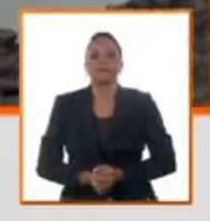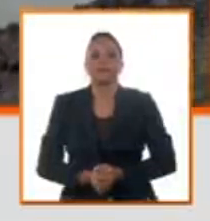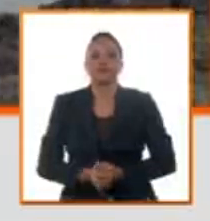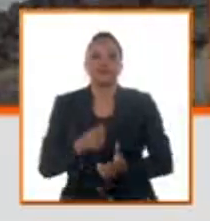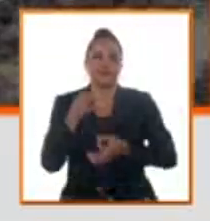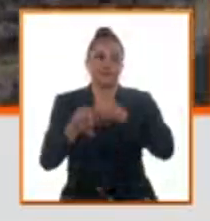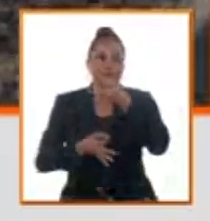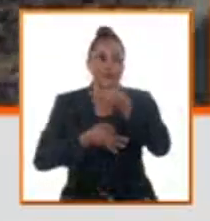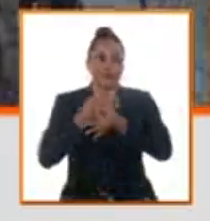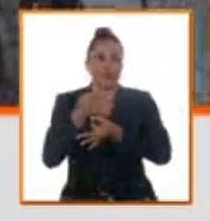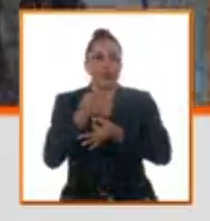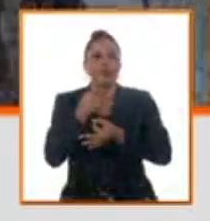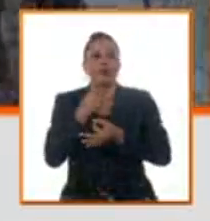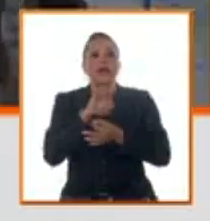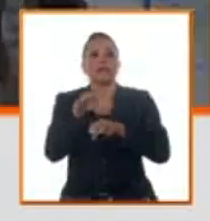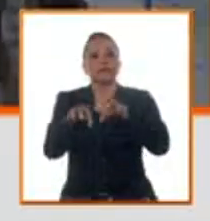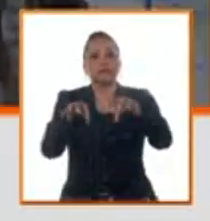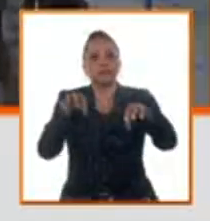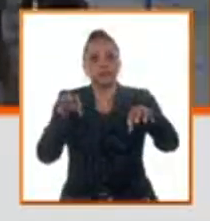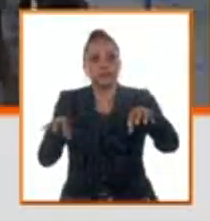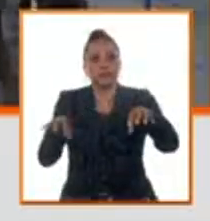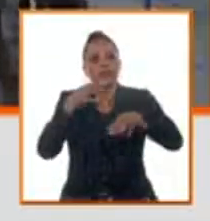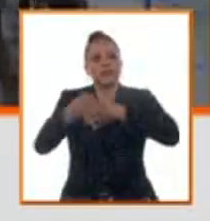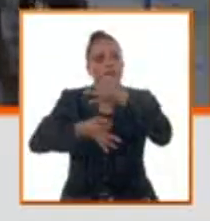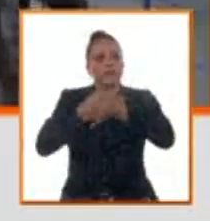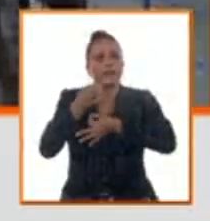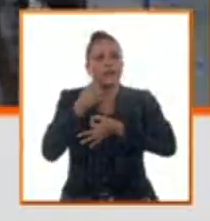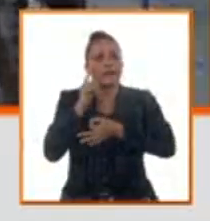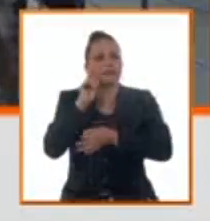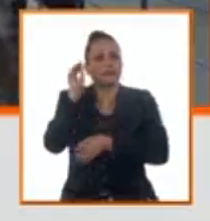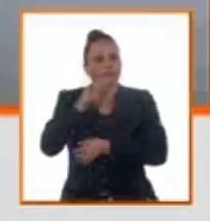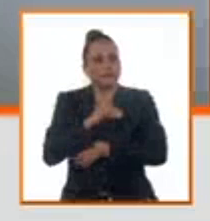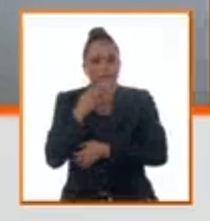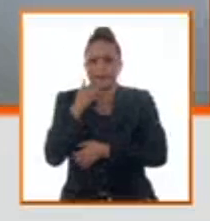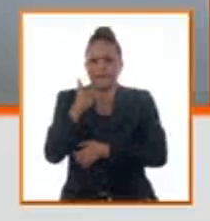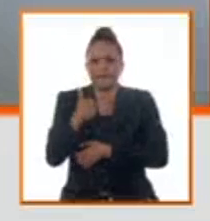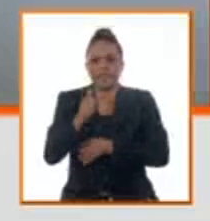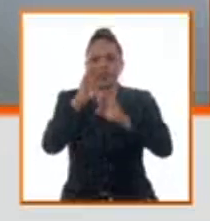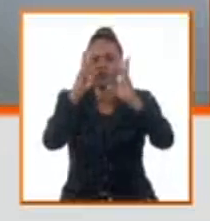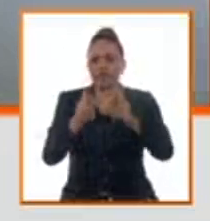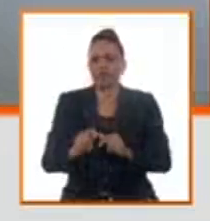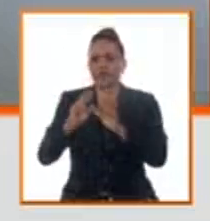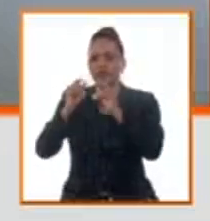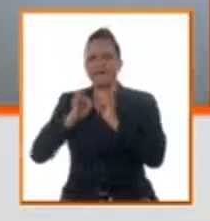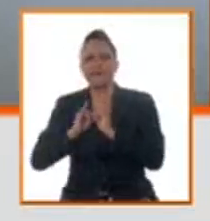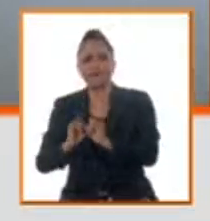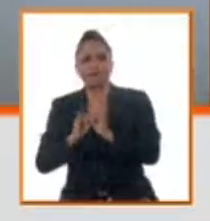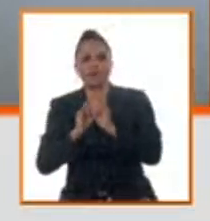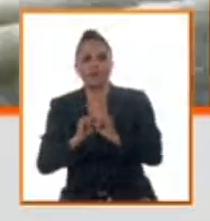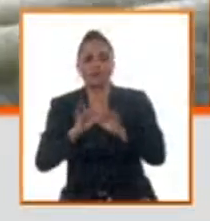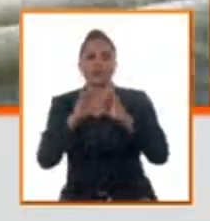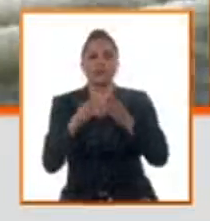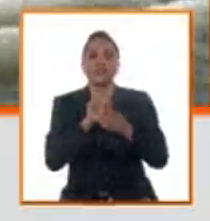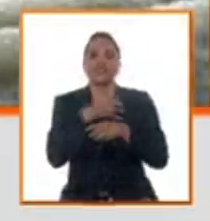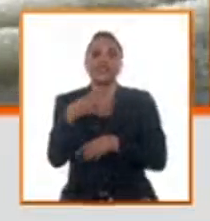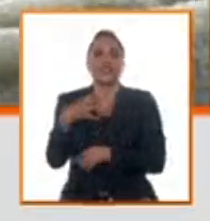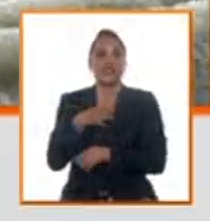también queremos resaltar, y es importante que se conozcan estos datos y los resultados de estos análisis,